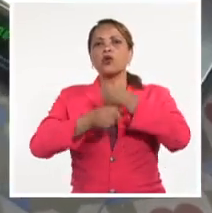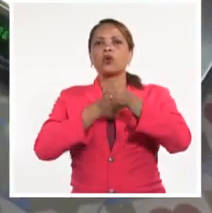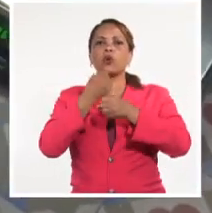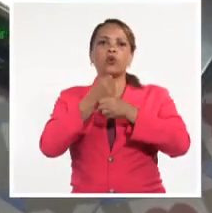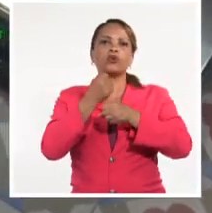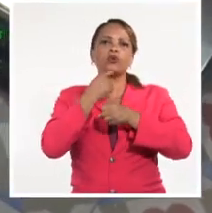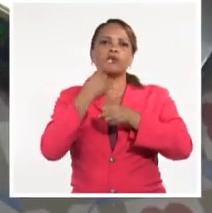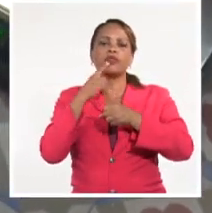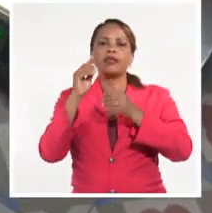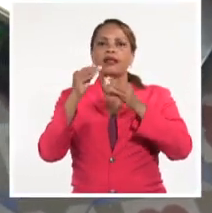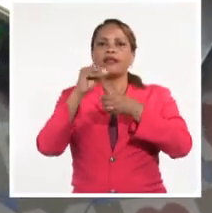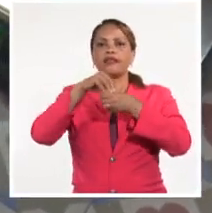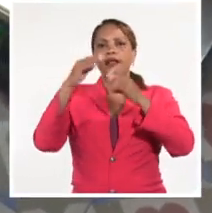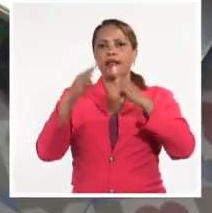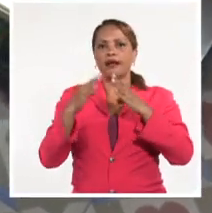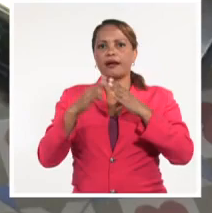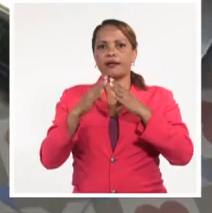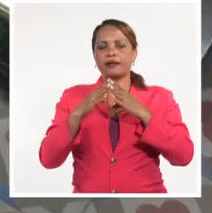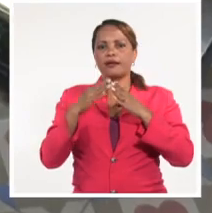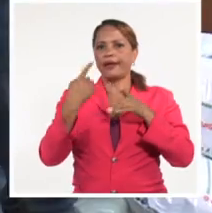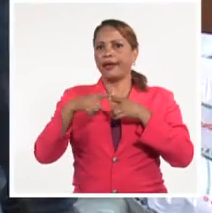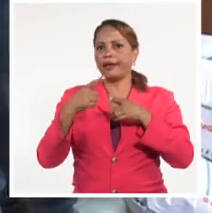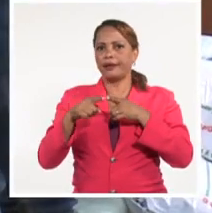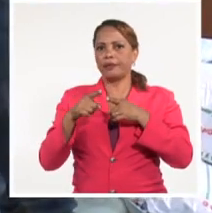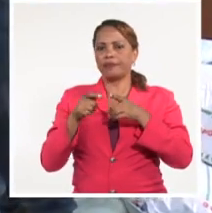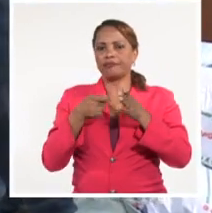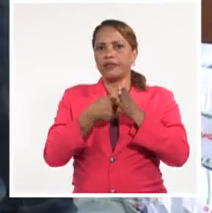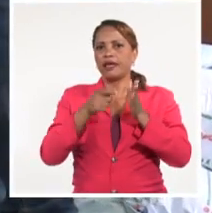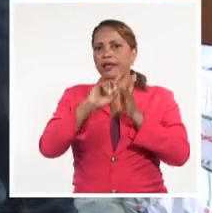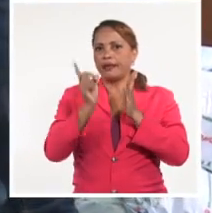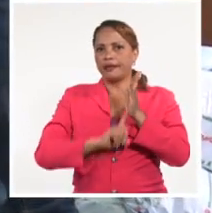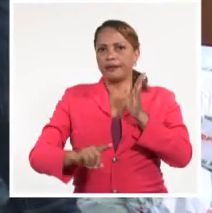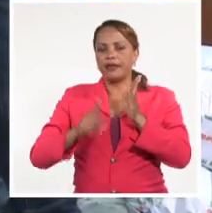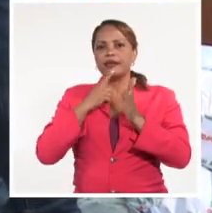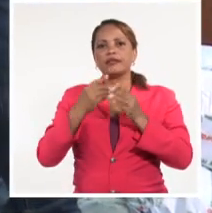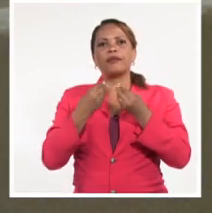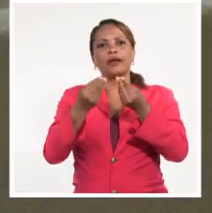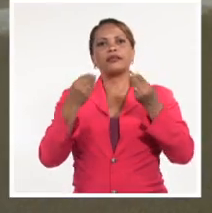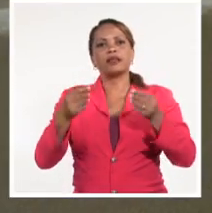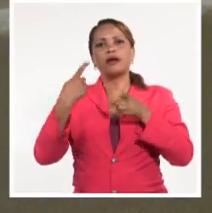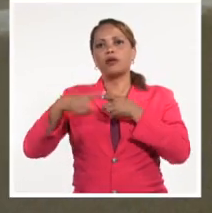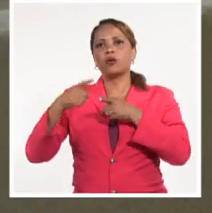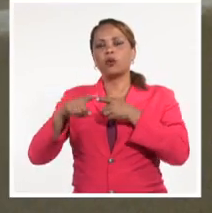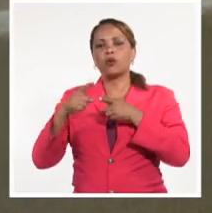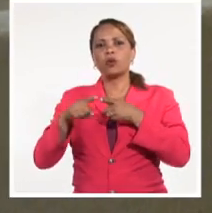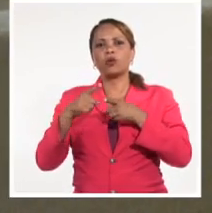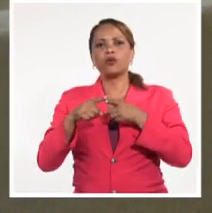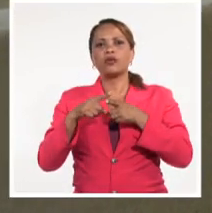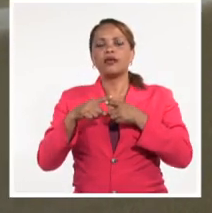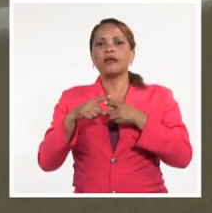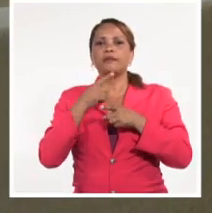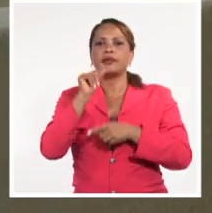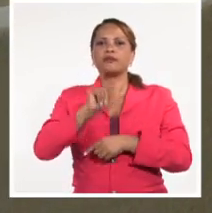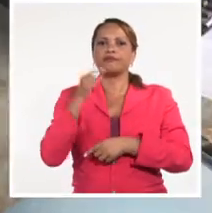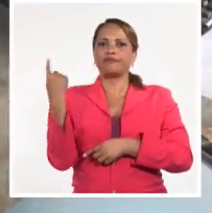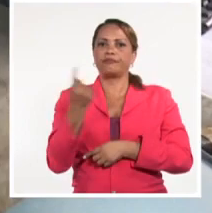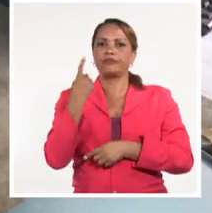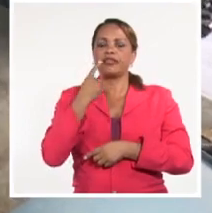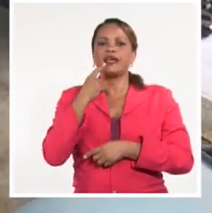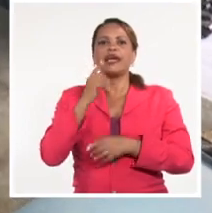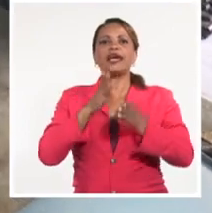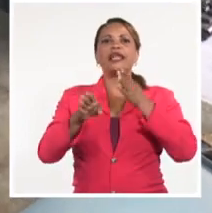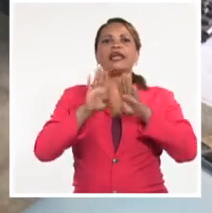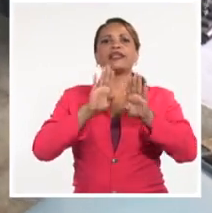y electrodomésticos. En la segunda etapa de este proyecto se entregarán productos de actores económicos nacionales en la tienda virtual